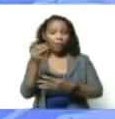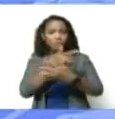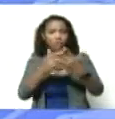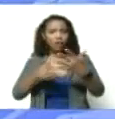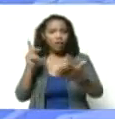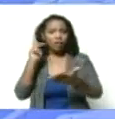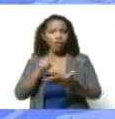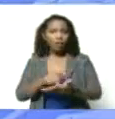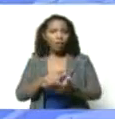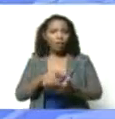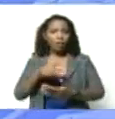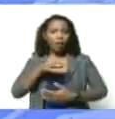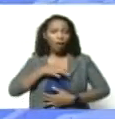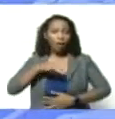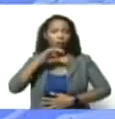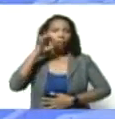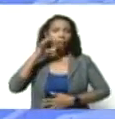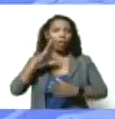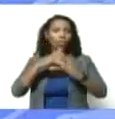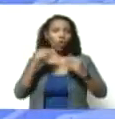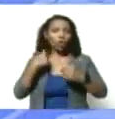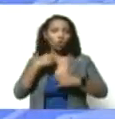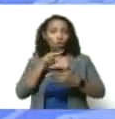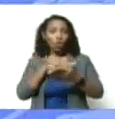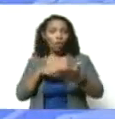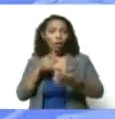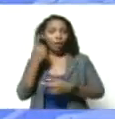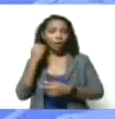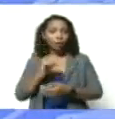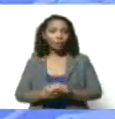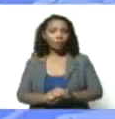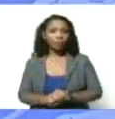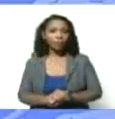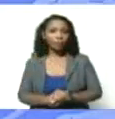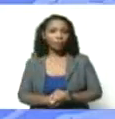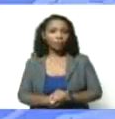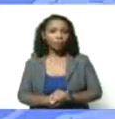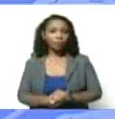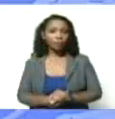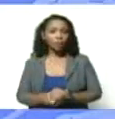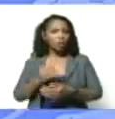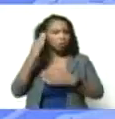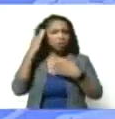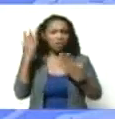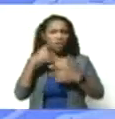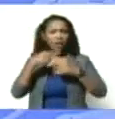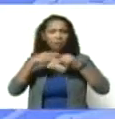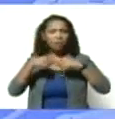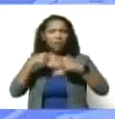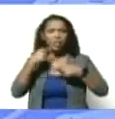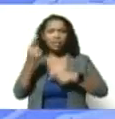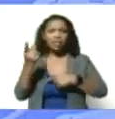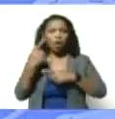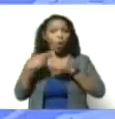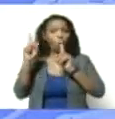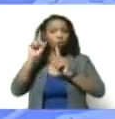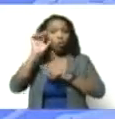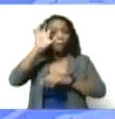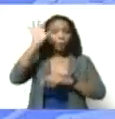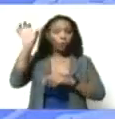llegó al alma. A todos, lo leí ayer, ¿verdad? No sé qué se teje en eso que llaman otro